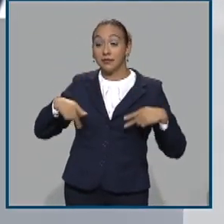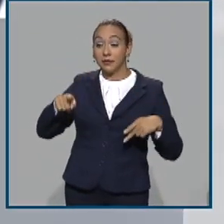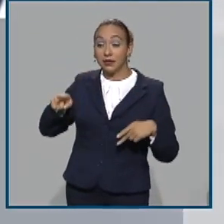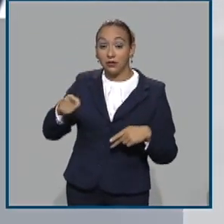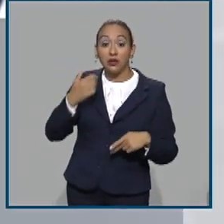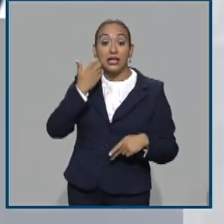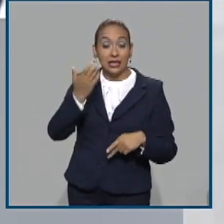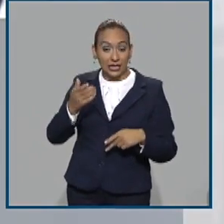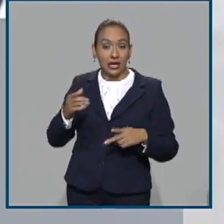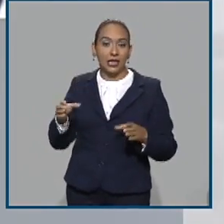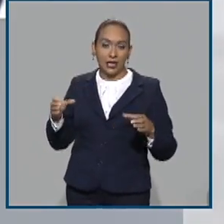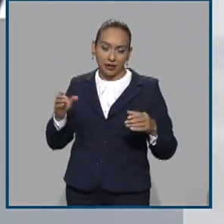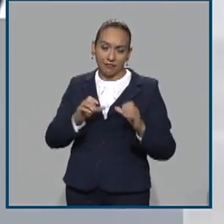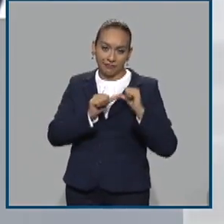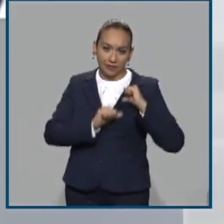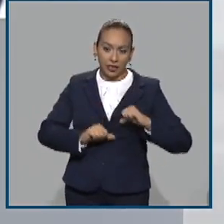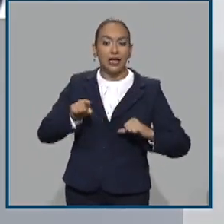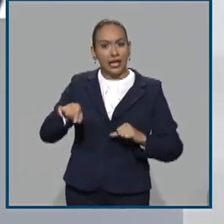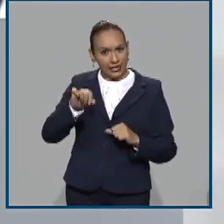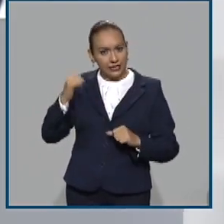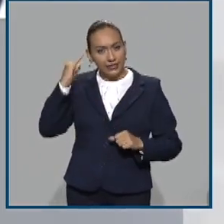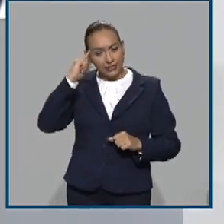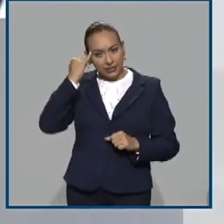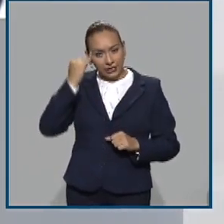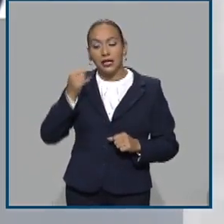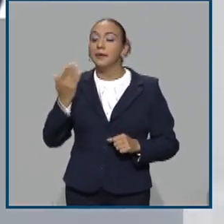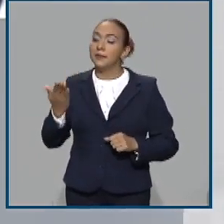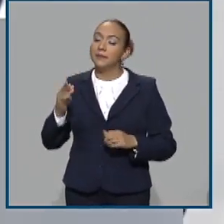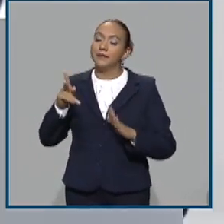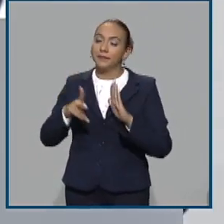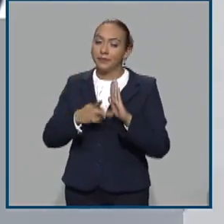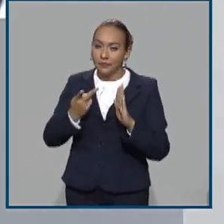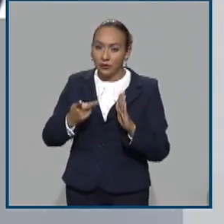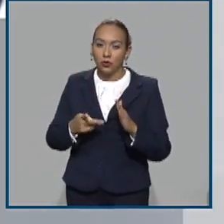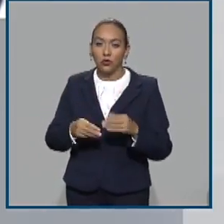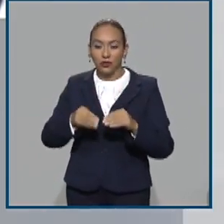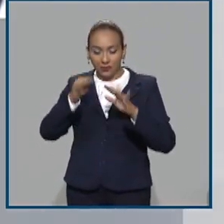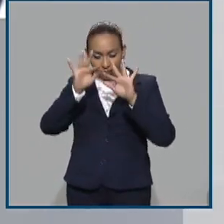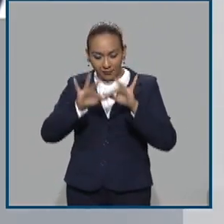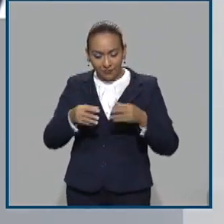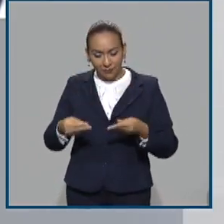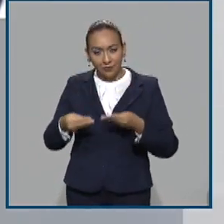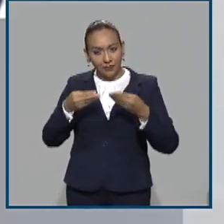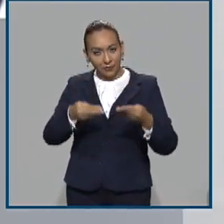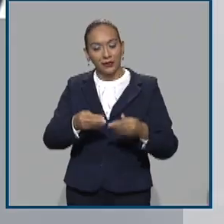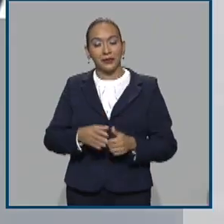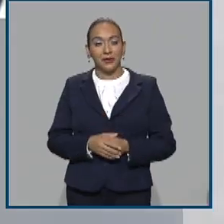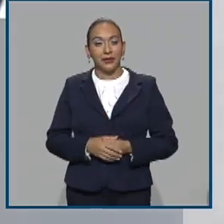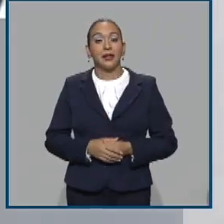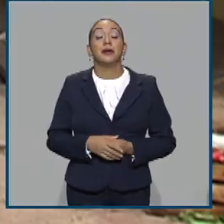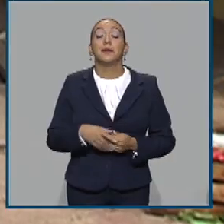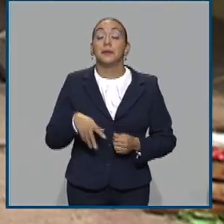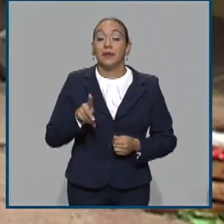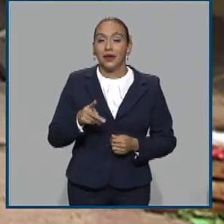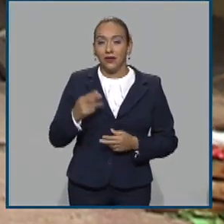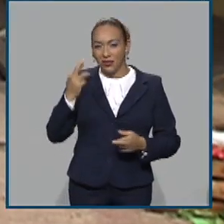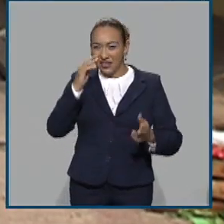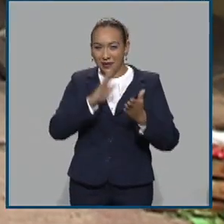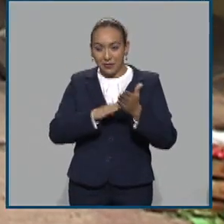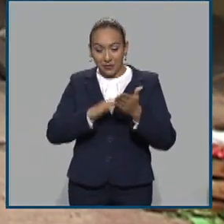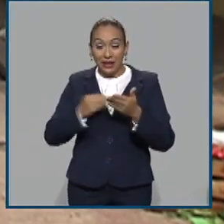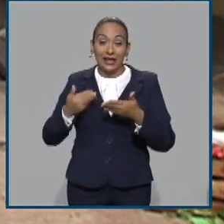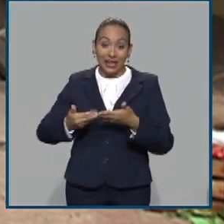la parte actora, por lo que le ordenó emitir una nueva resolución en torno al registro de la inconforme, tomando en cuenta la